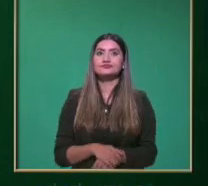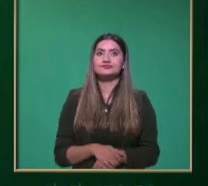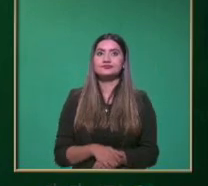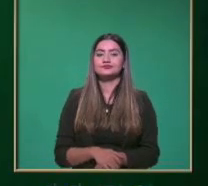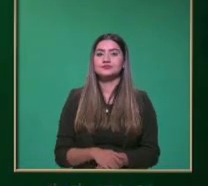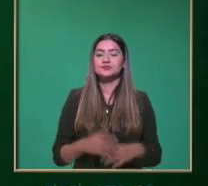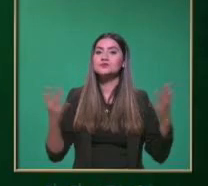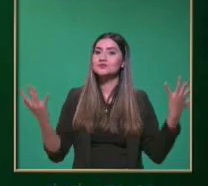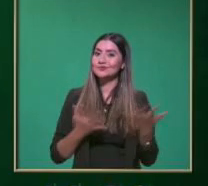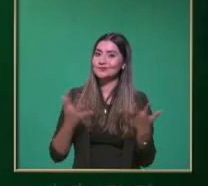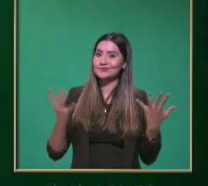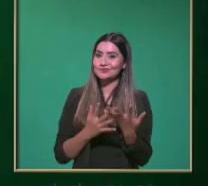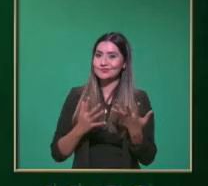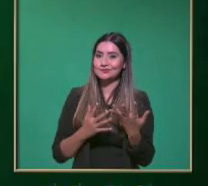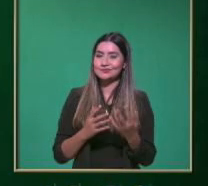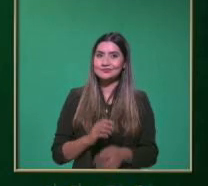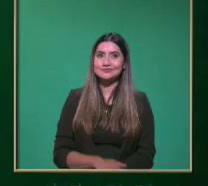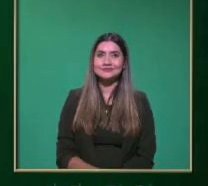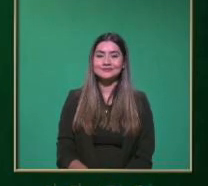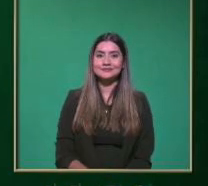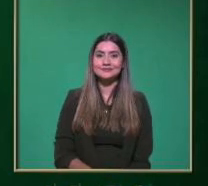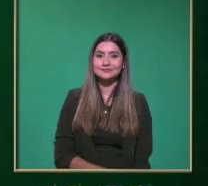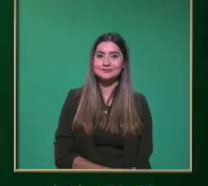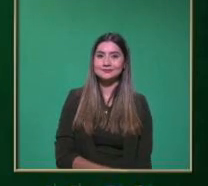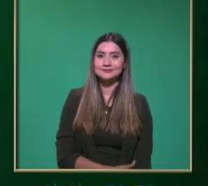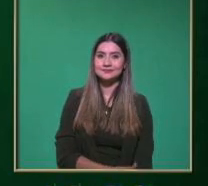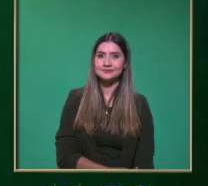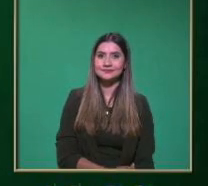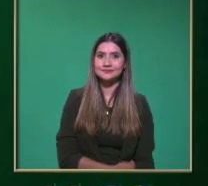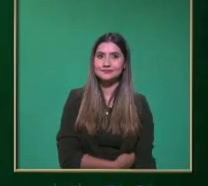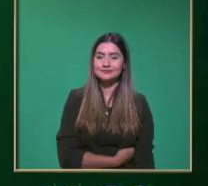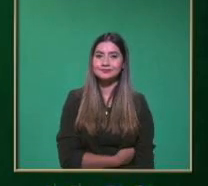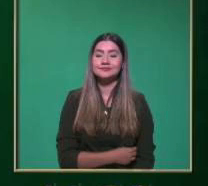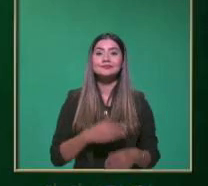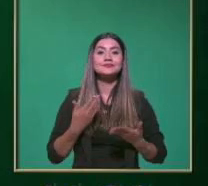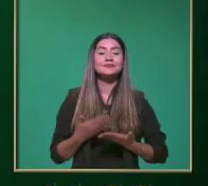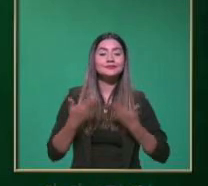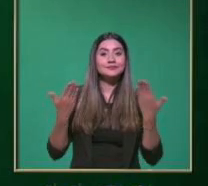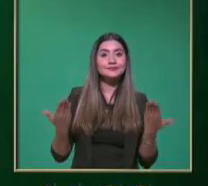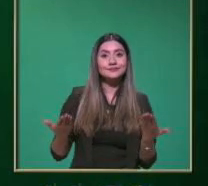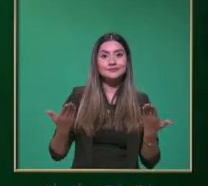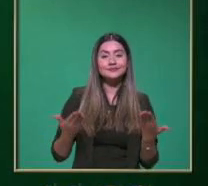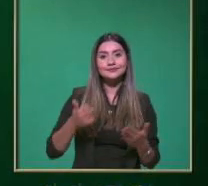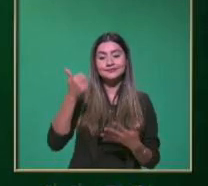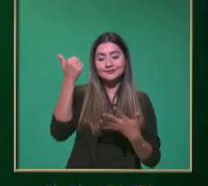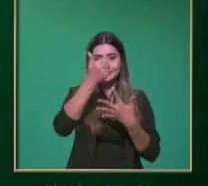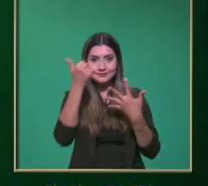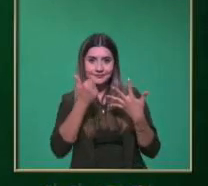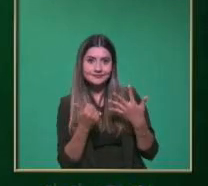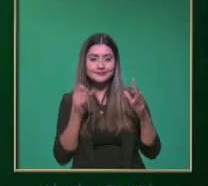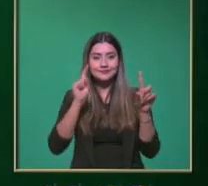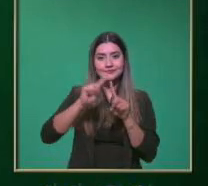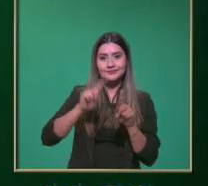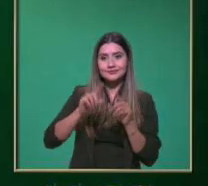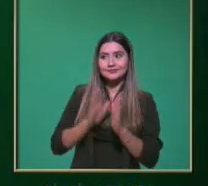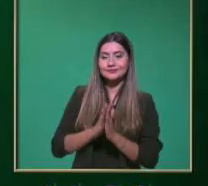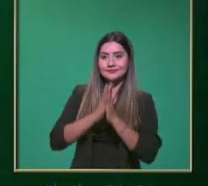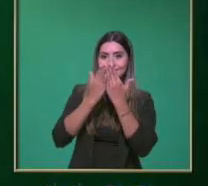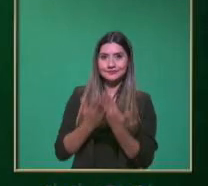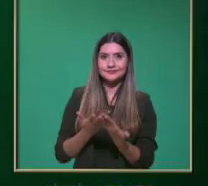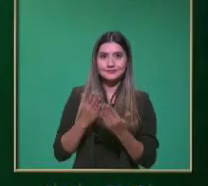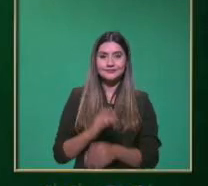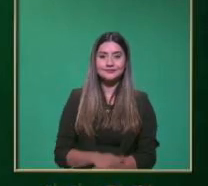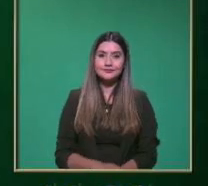cabo paso a paso. Pero maestra, ahora ya que vimos cada uno de los tipos de texto